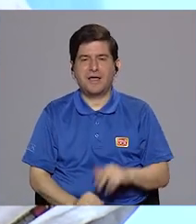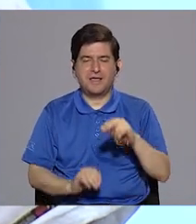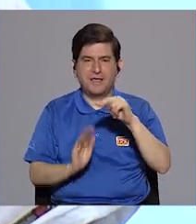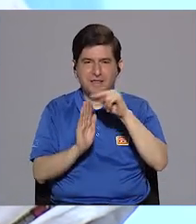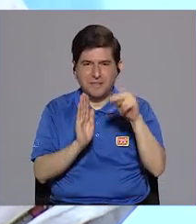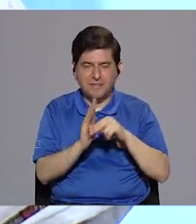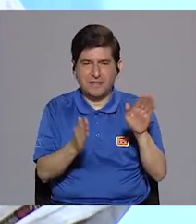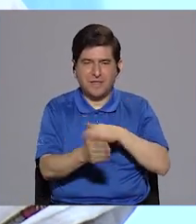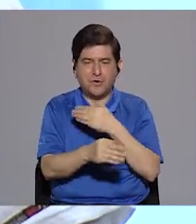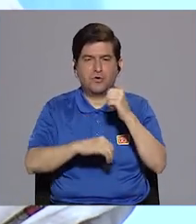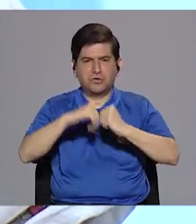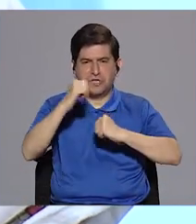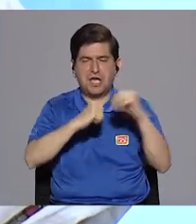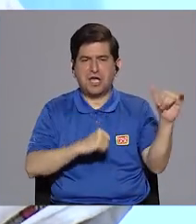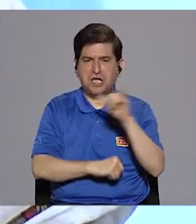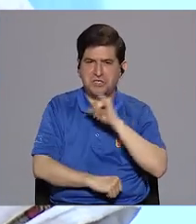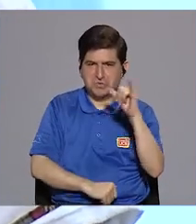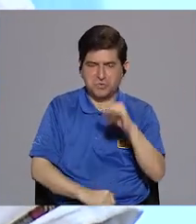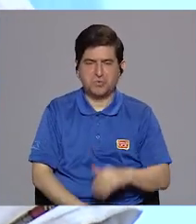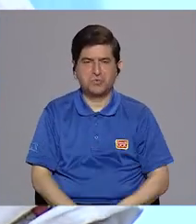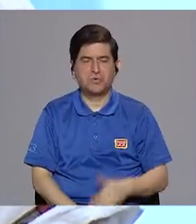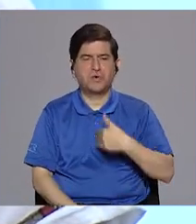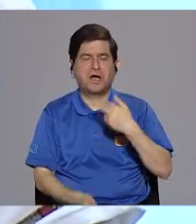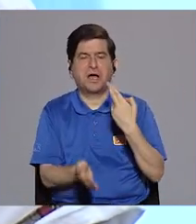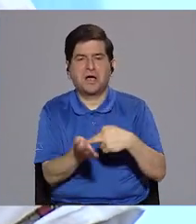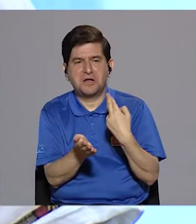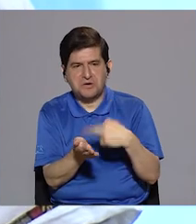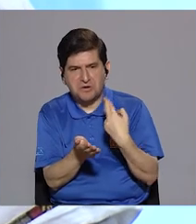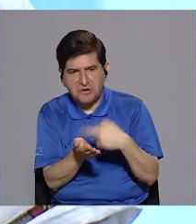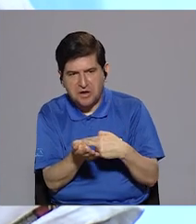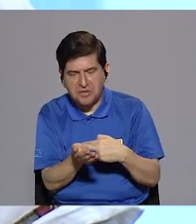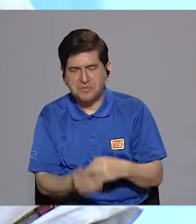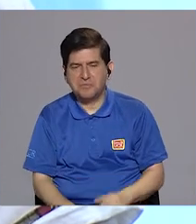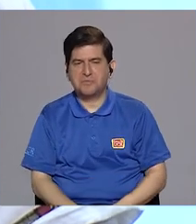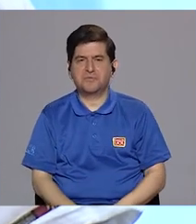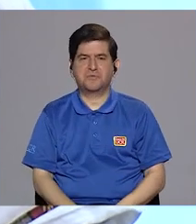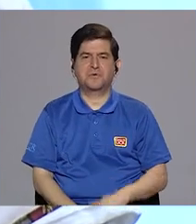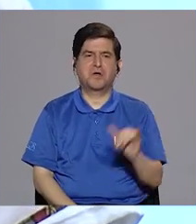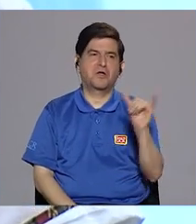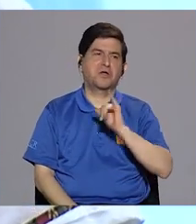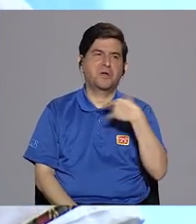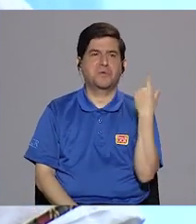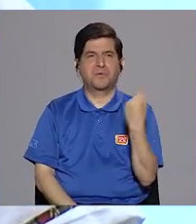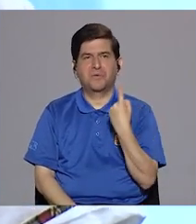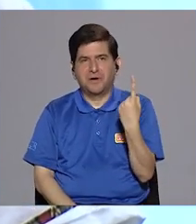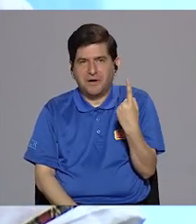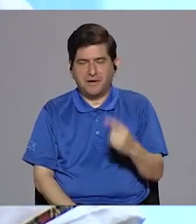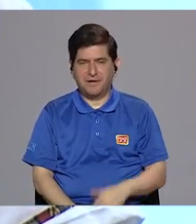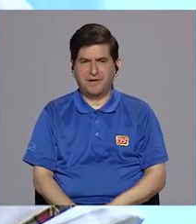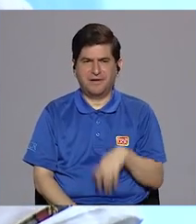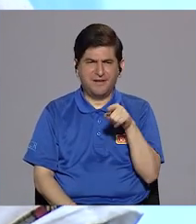una estructura que siempre es la misma, tiene un cierto ritmo que también casi siempre es el mismo.